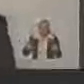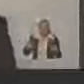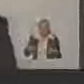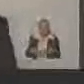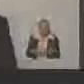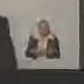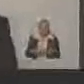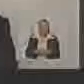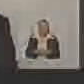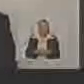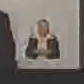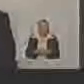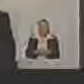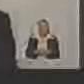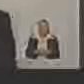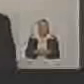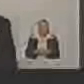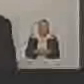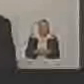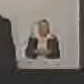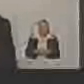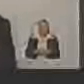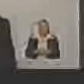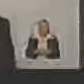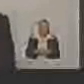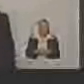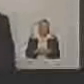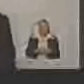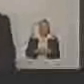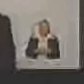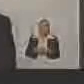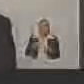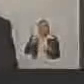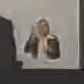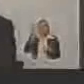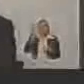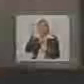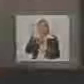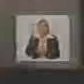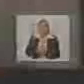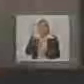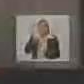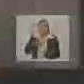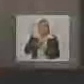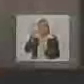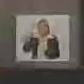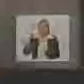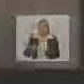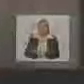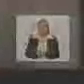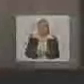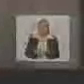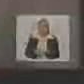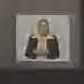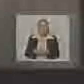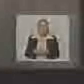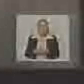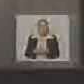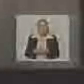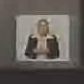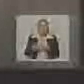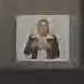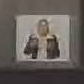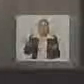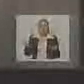vecinos, y la autoridad delegacional. Es una propuesta clave en la estrategia de seguridad y lo vamos a lograr. Gracias. Les pregunto si hay alguno